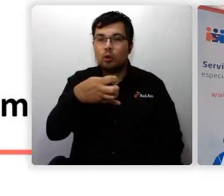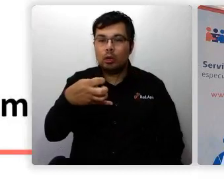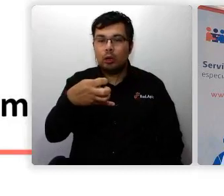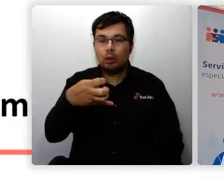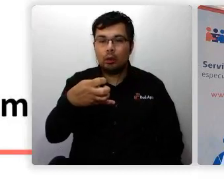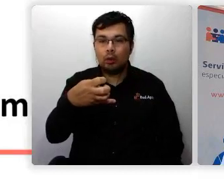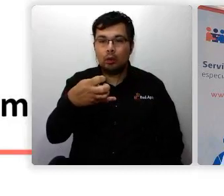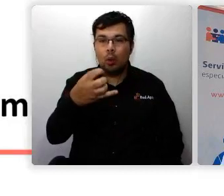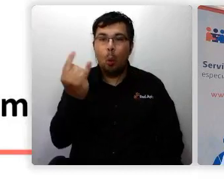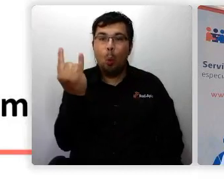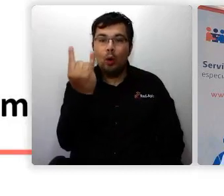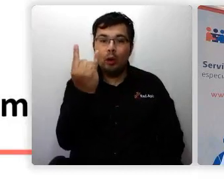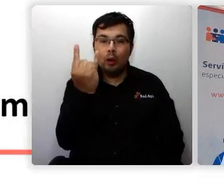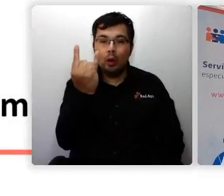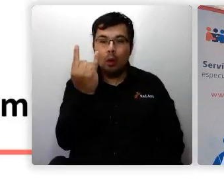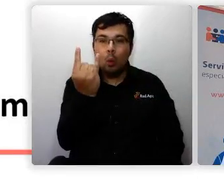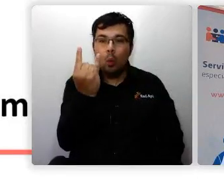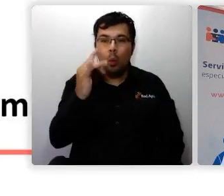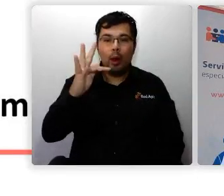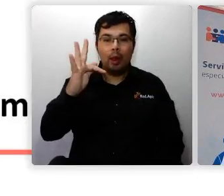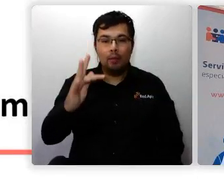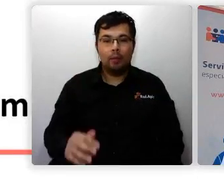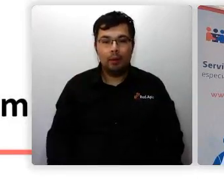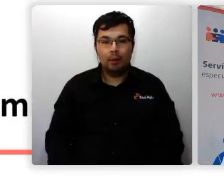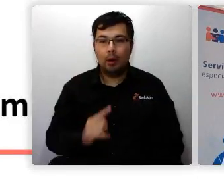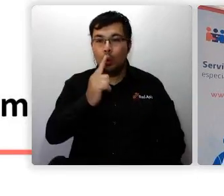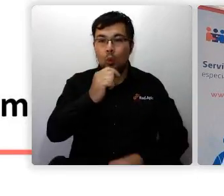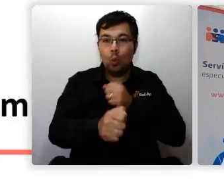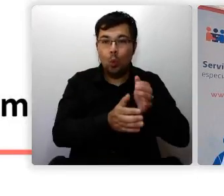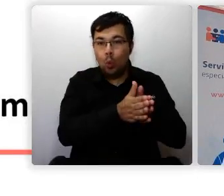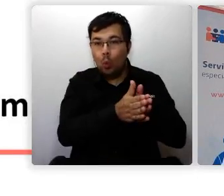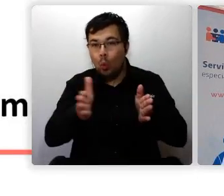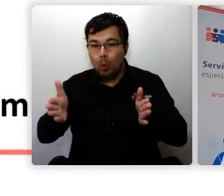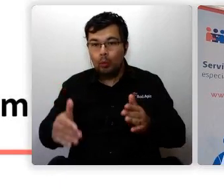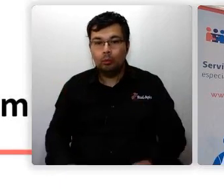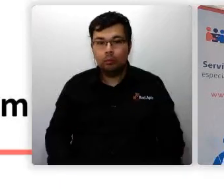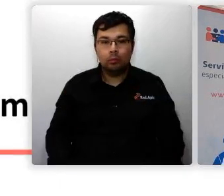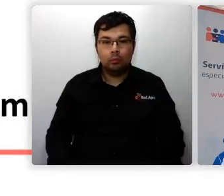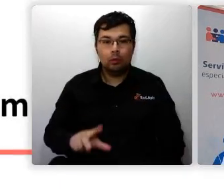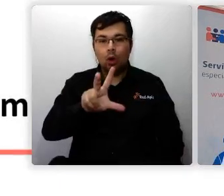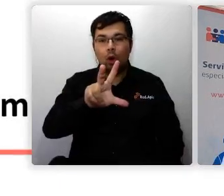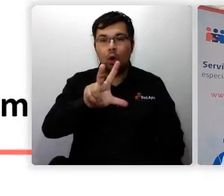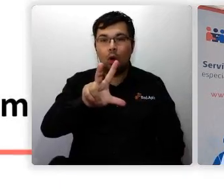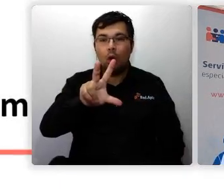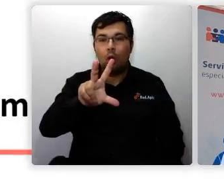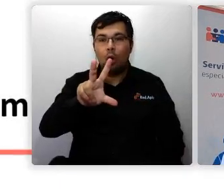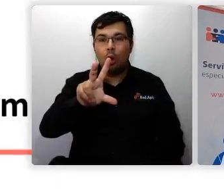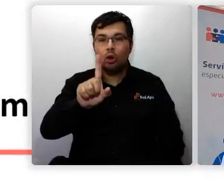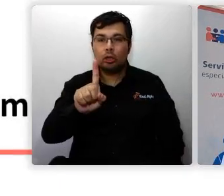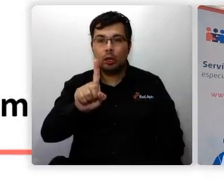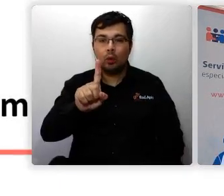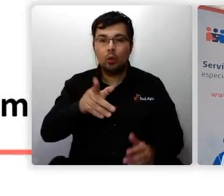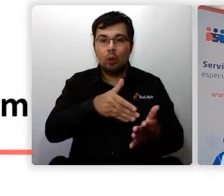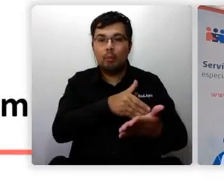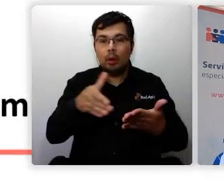millones, o personas naturales que tengan ingresos bajo las 30 UTAS del orden de 21, 22 millones de